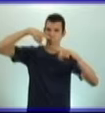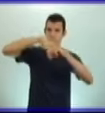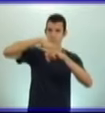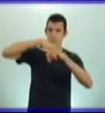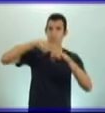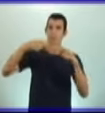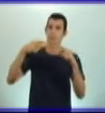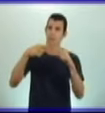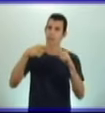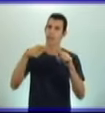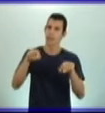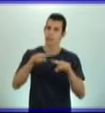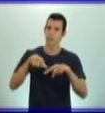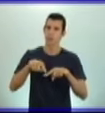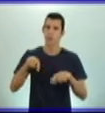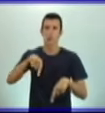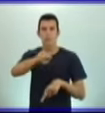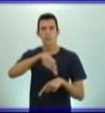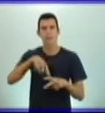copien.